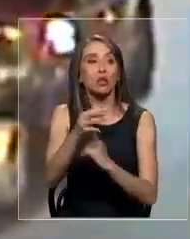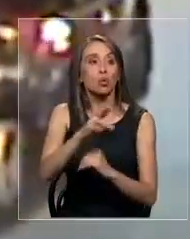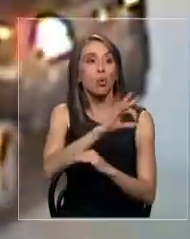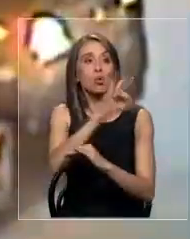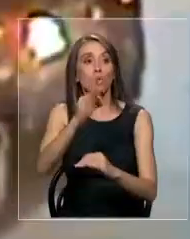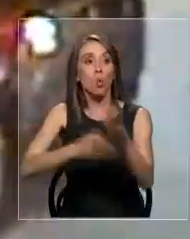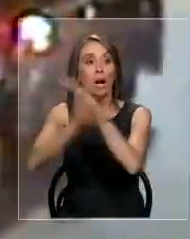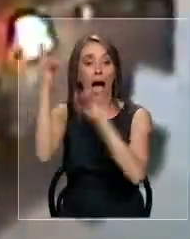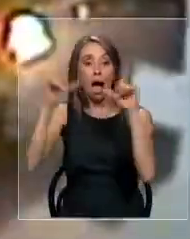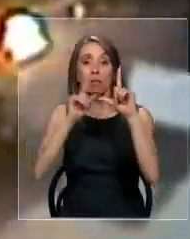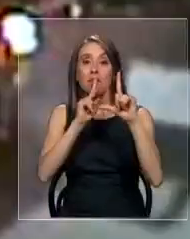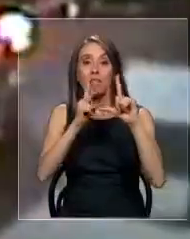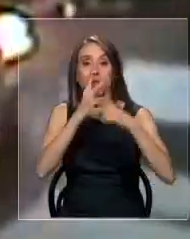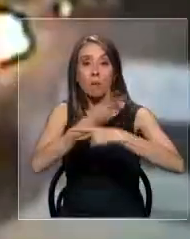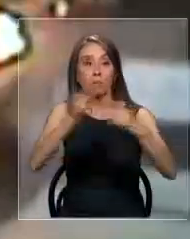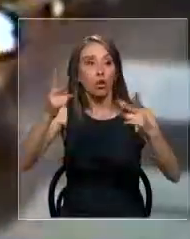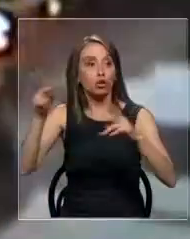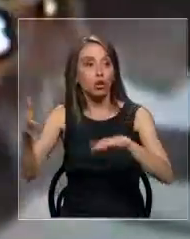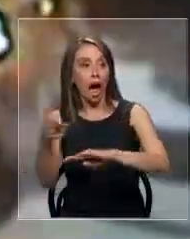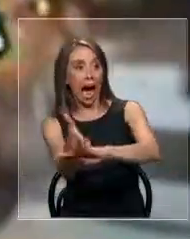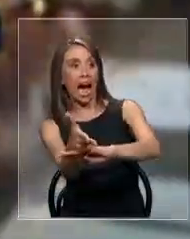televisión.